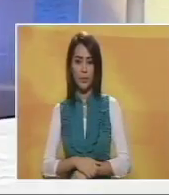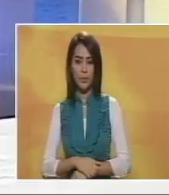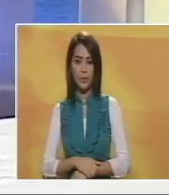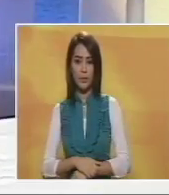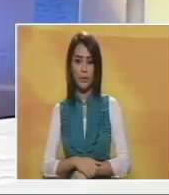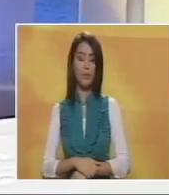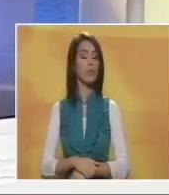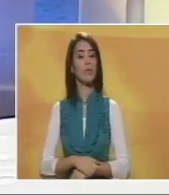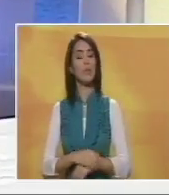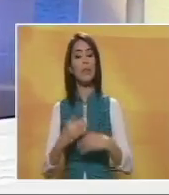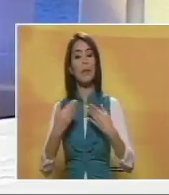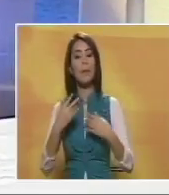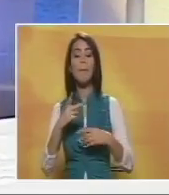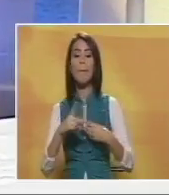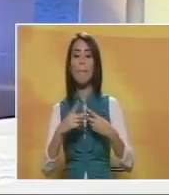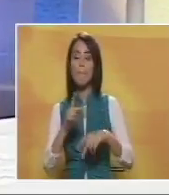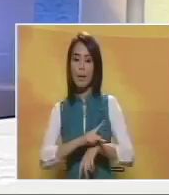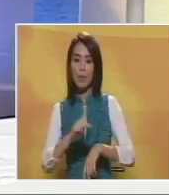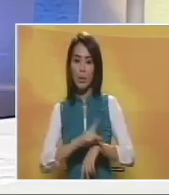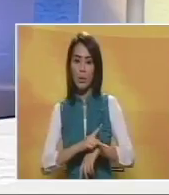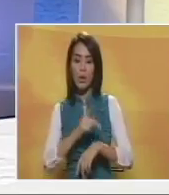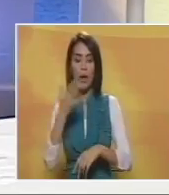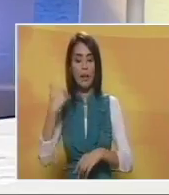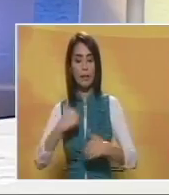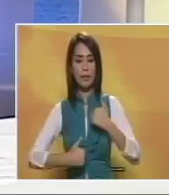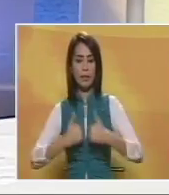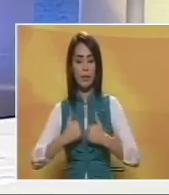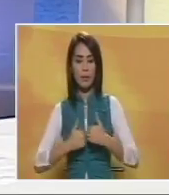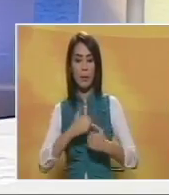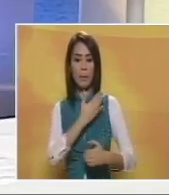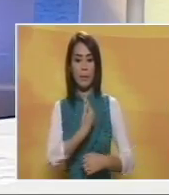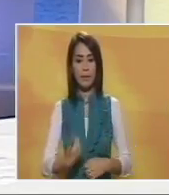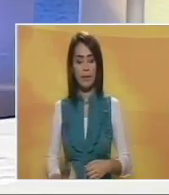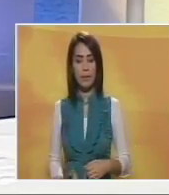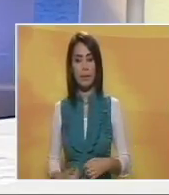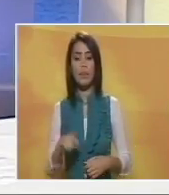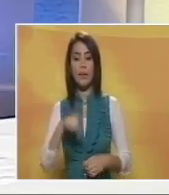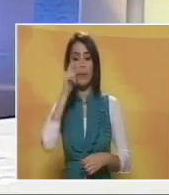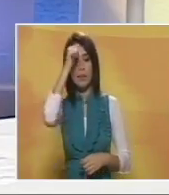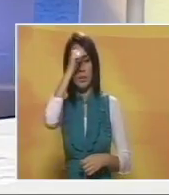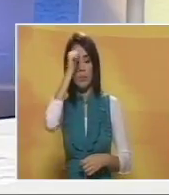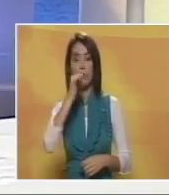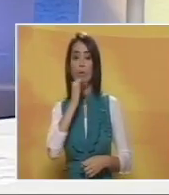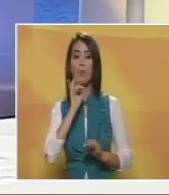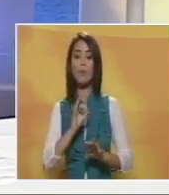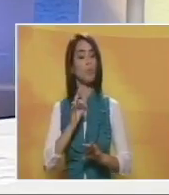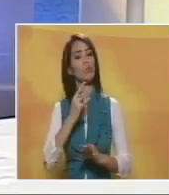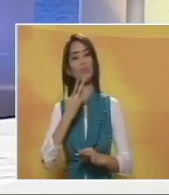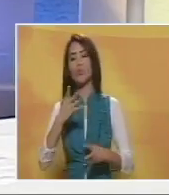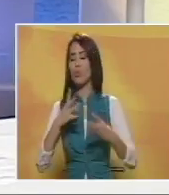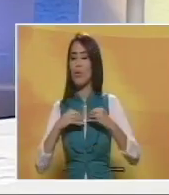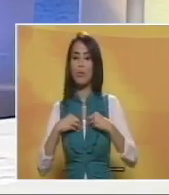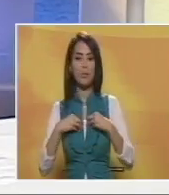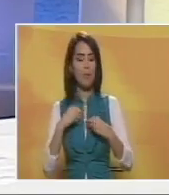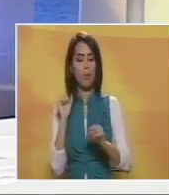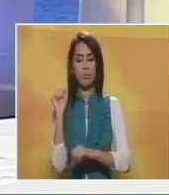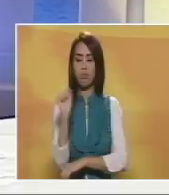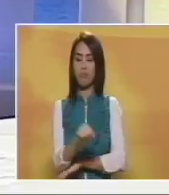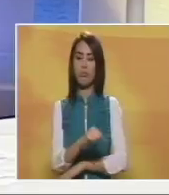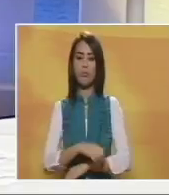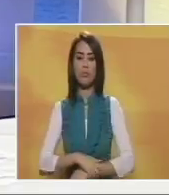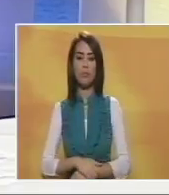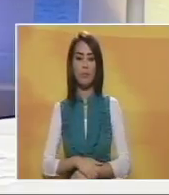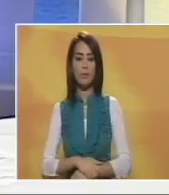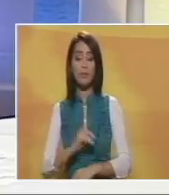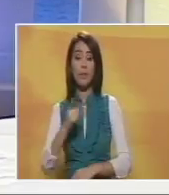En Paraguay, Efraín Alegre, ex candidato presidencial en los comicios generales celebrados este domingo, manifestó que no reconocerá su derrota hasta